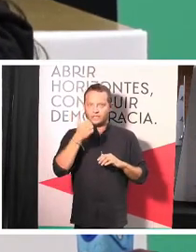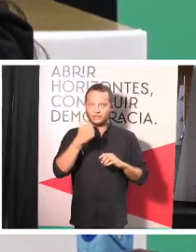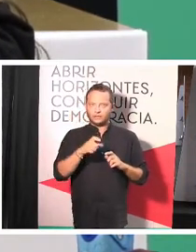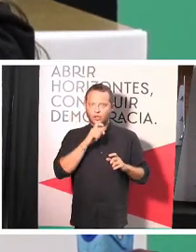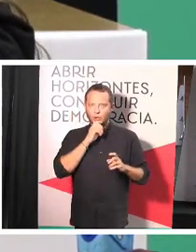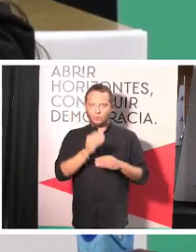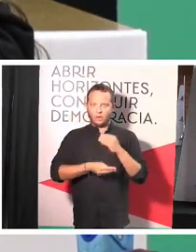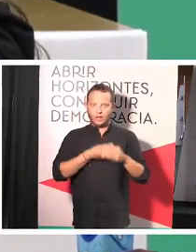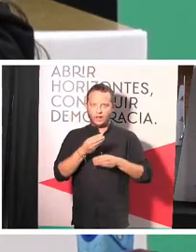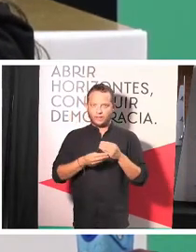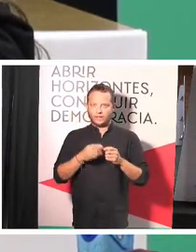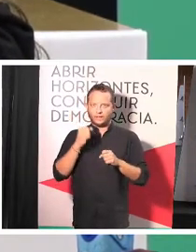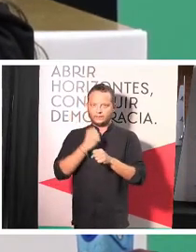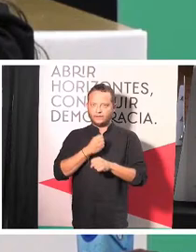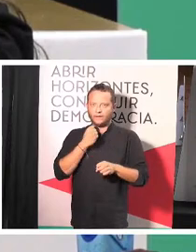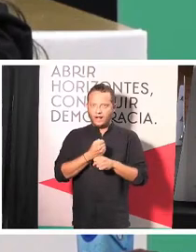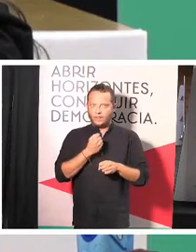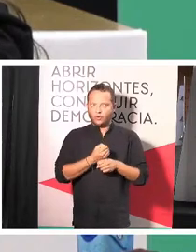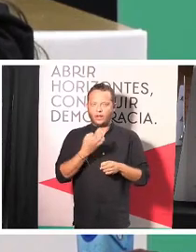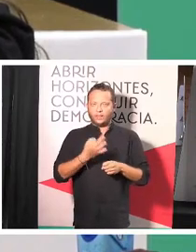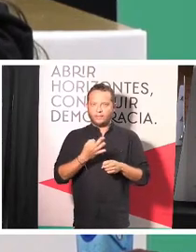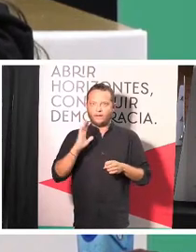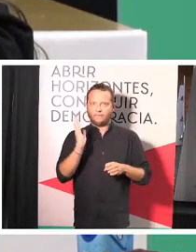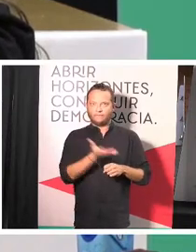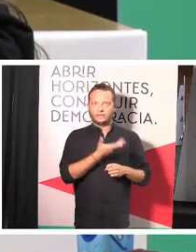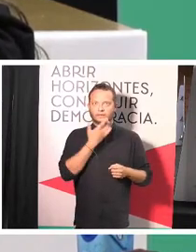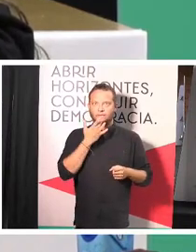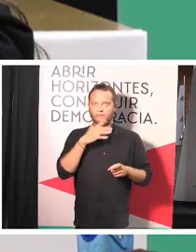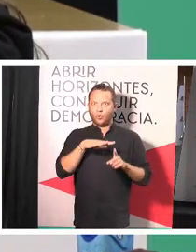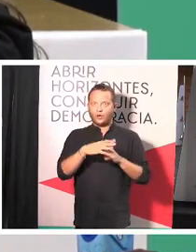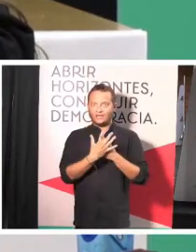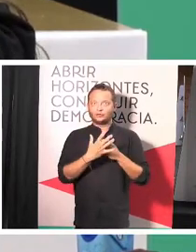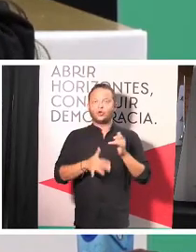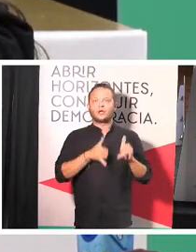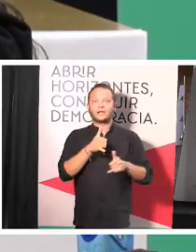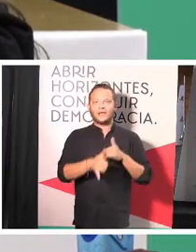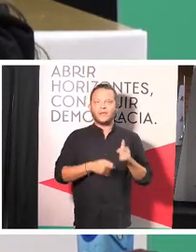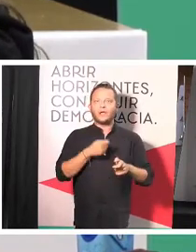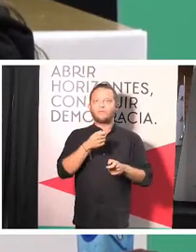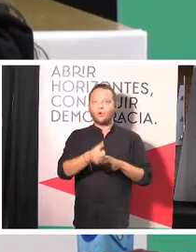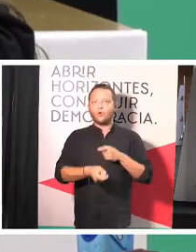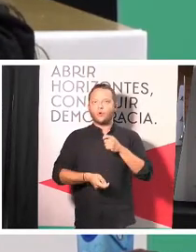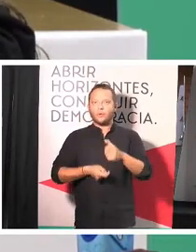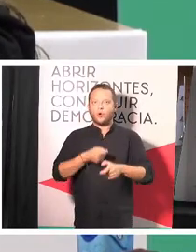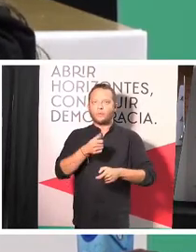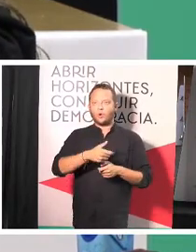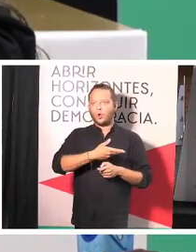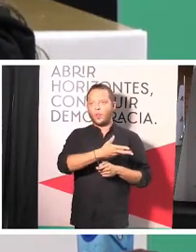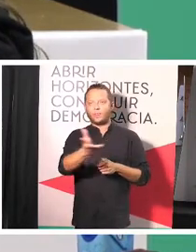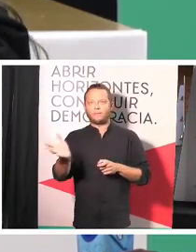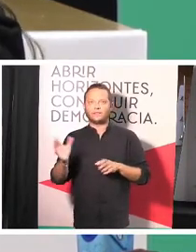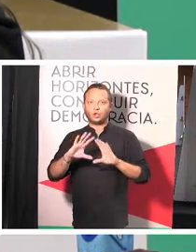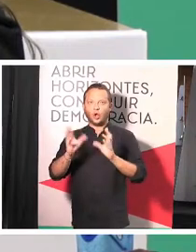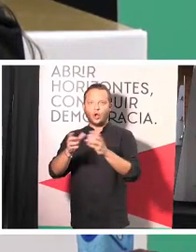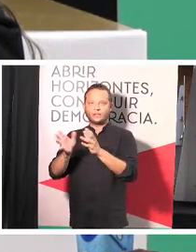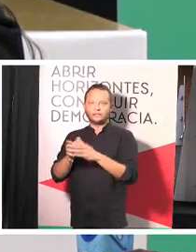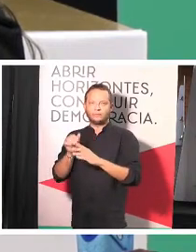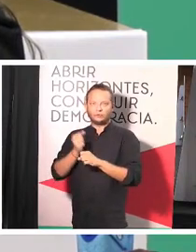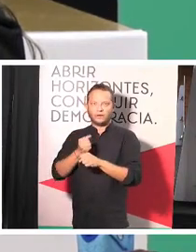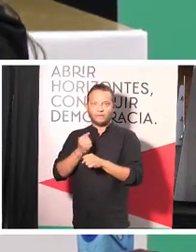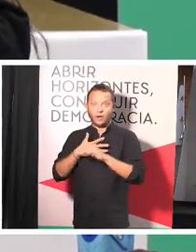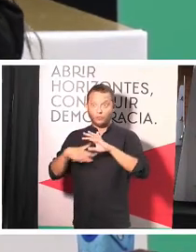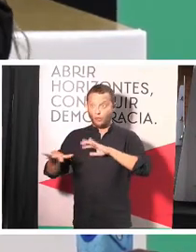de cómo desorganizar a la clase trabajadora, y creo que esto que ha pasado con el caso de los riders va a ir pasando en el resto de colectivos que se